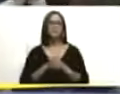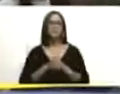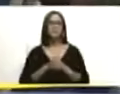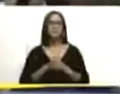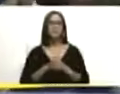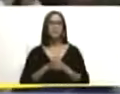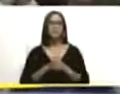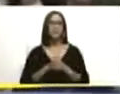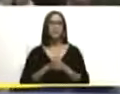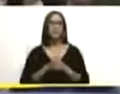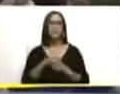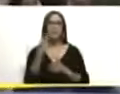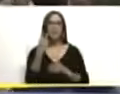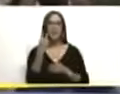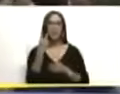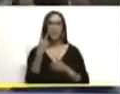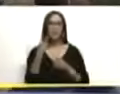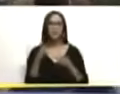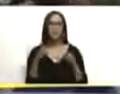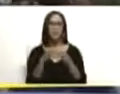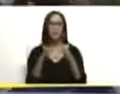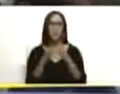Las dos se trajeron su barra.